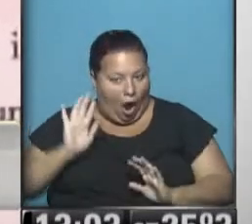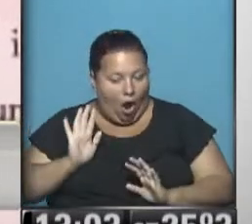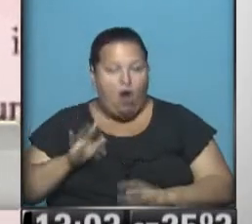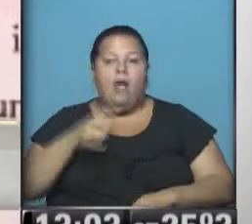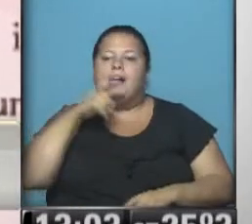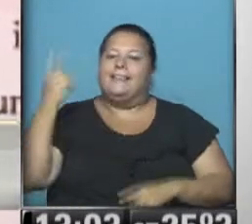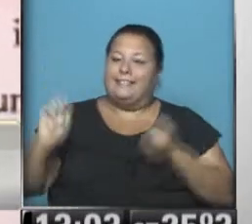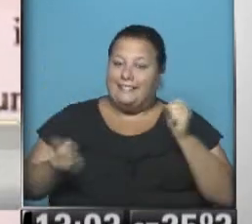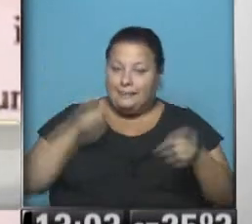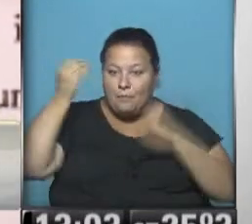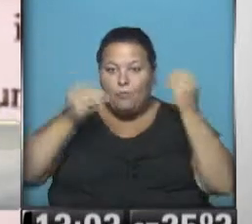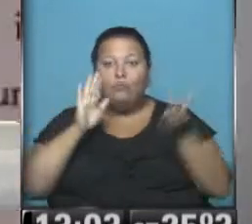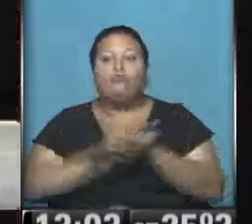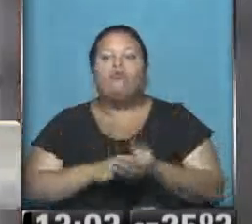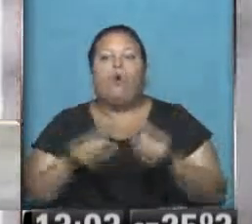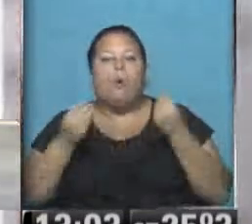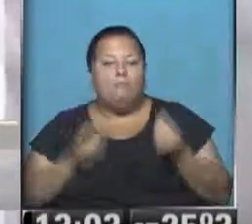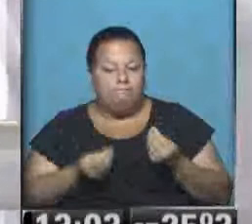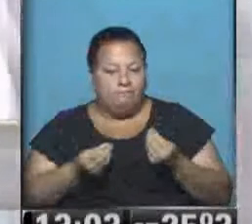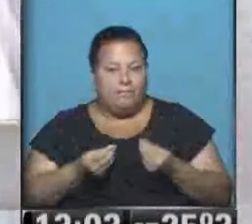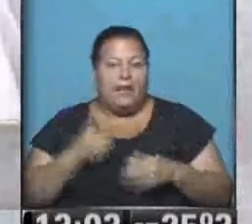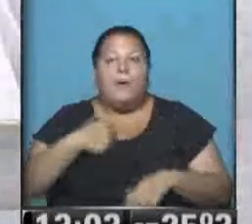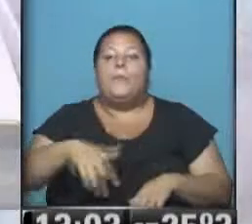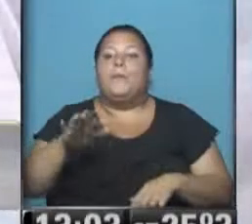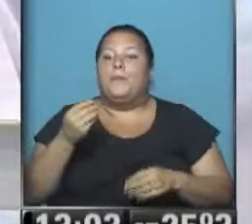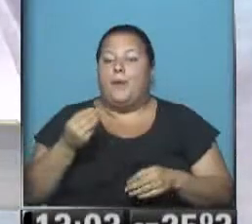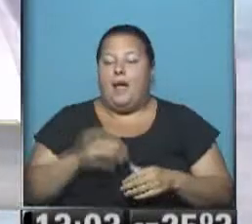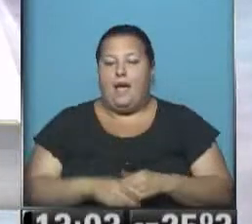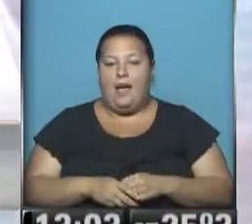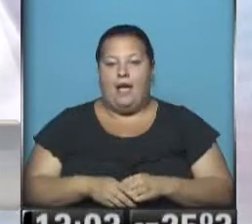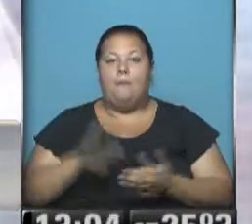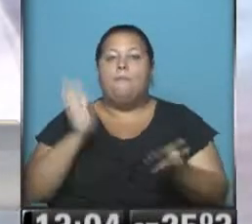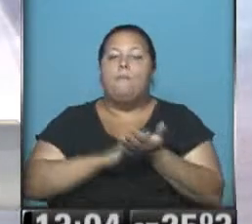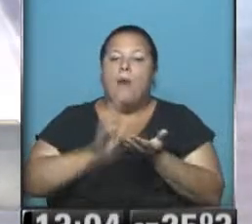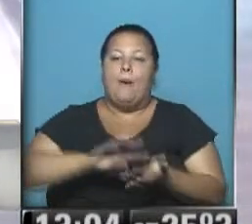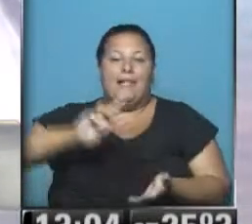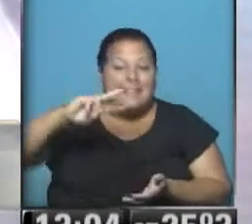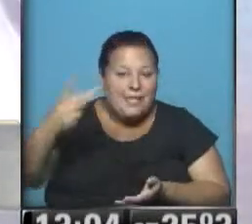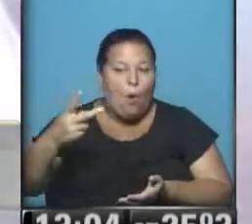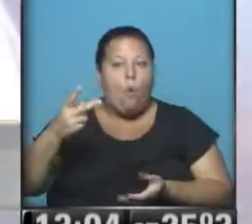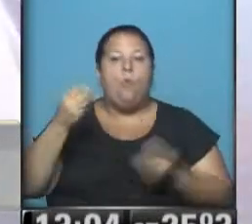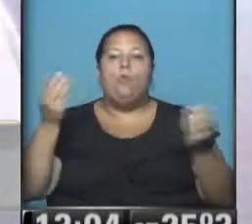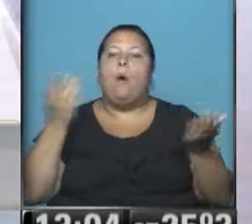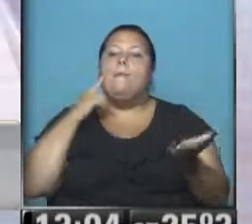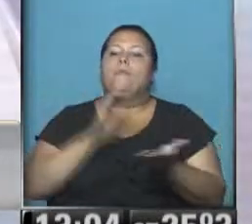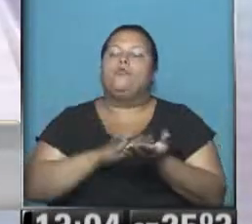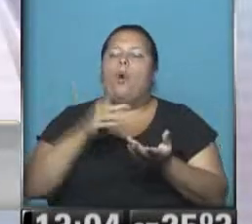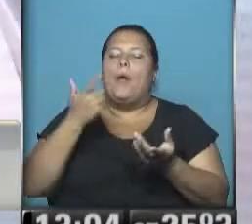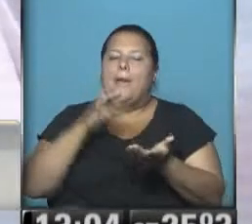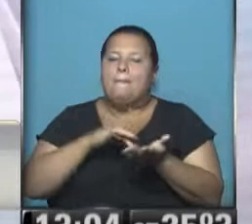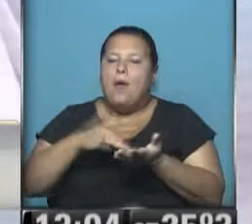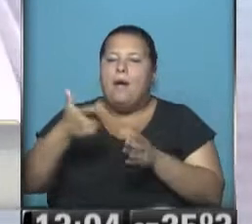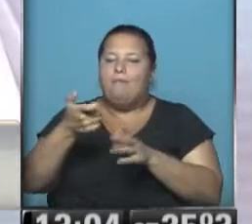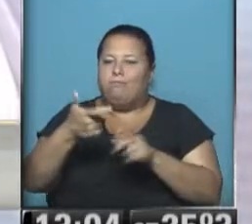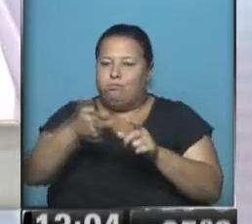Había tensión sobre lo que arrojaría la reprueba o la contraprueba en relación con los rastros de